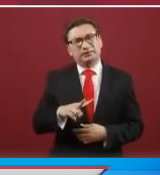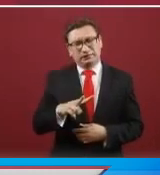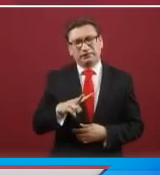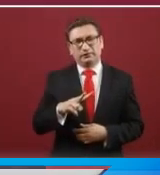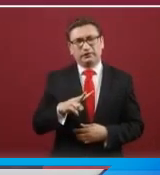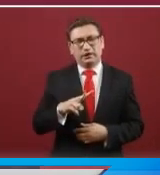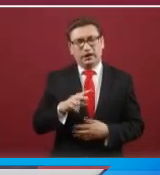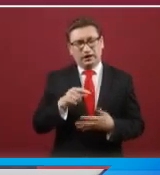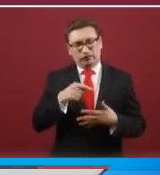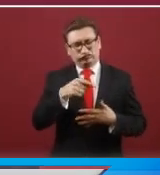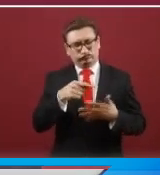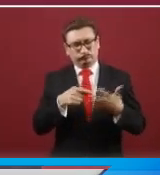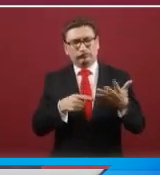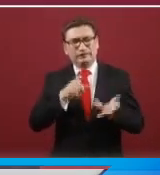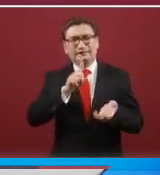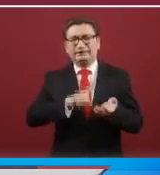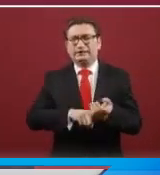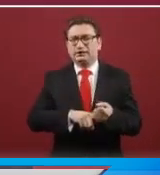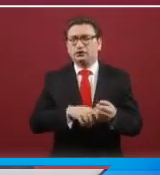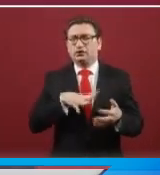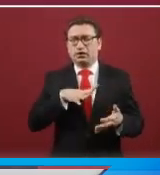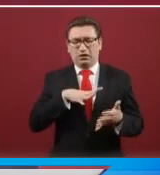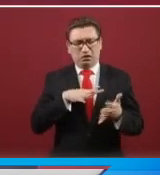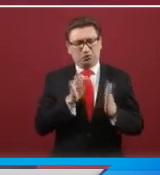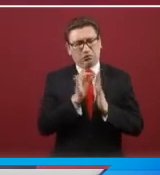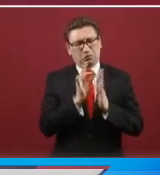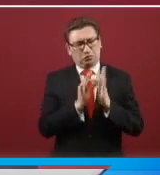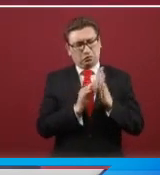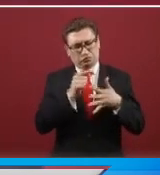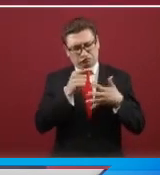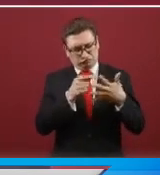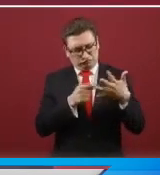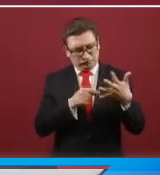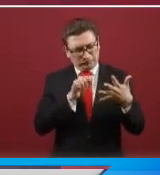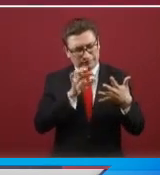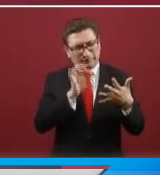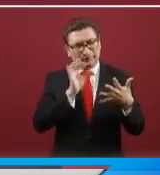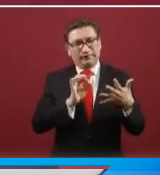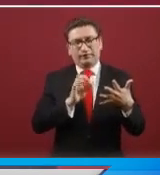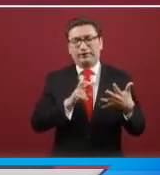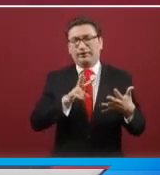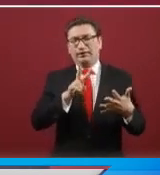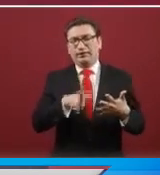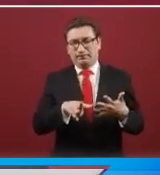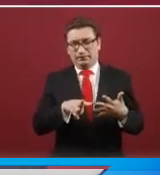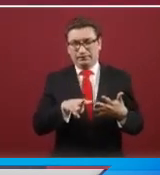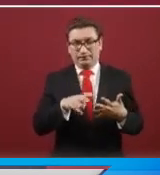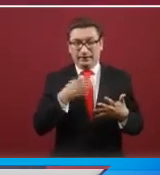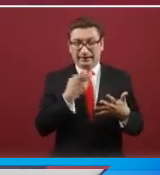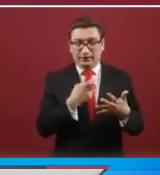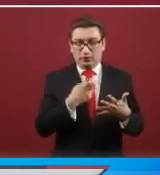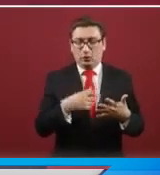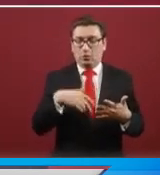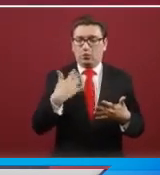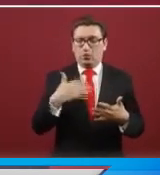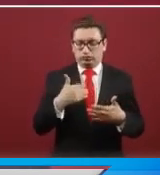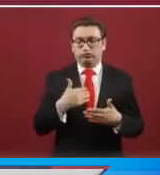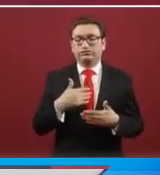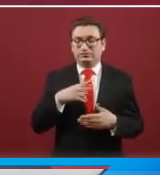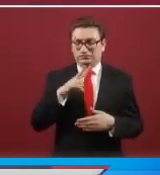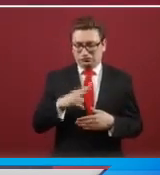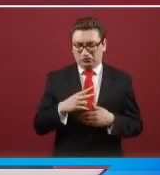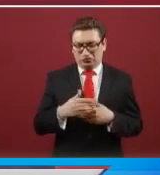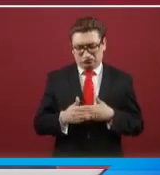En el actual Plan de Desarrollo se plantea algo parecido, tomando en cuenta las necesidades actuales de los mexicanos y priorizando un salario justo